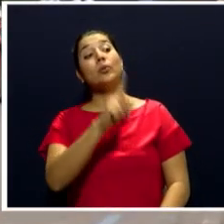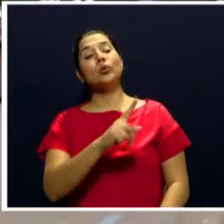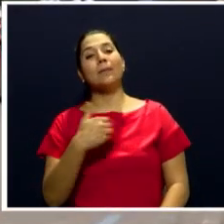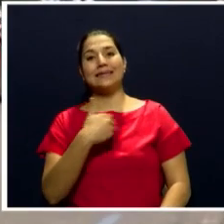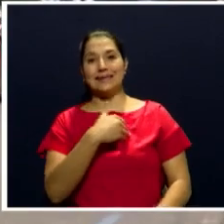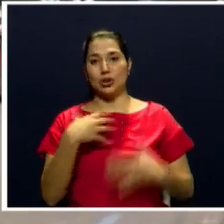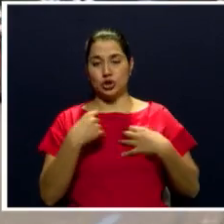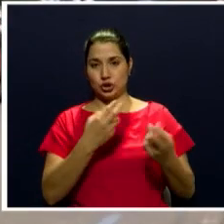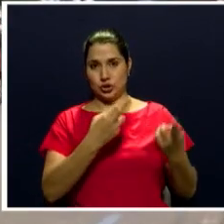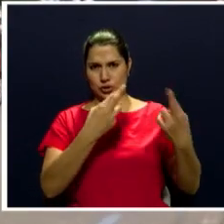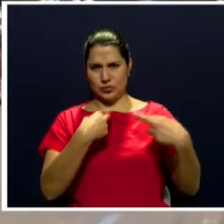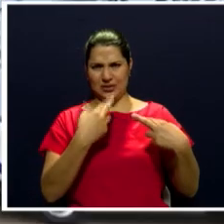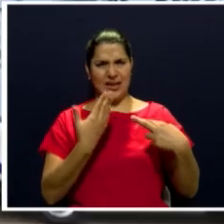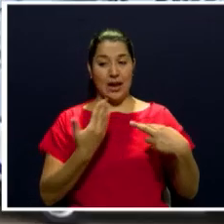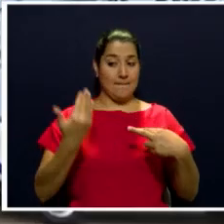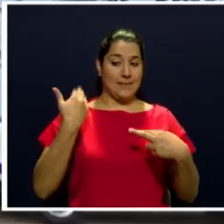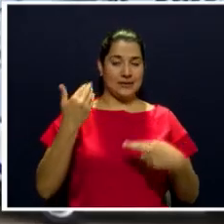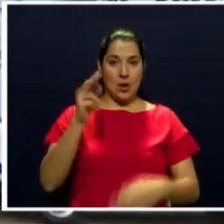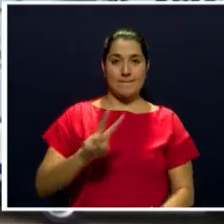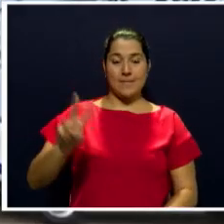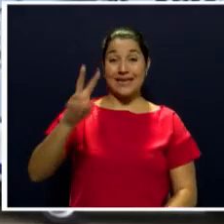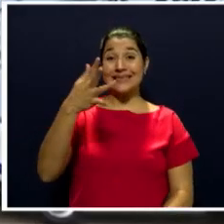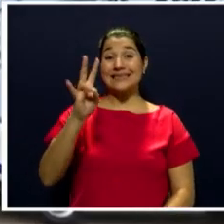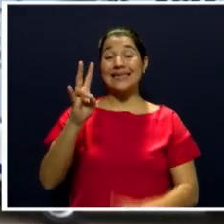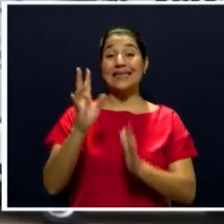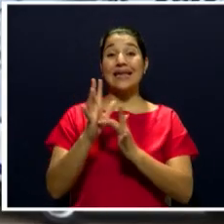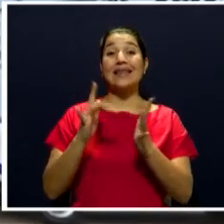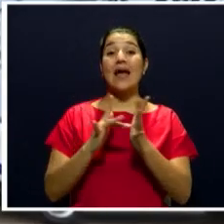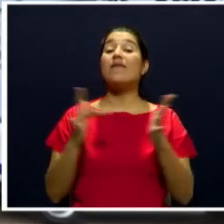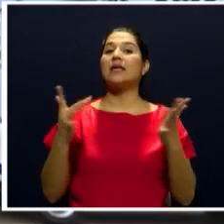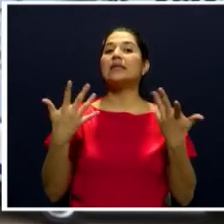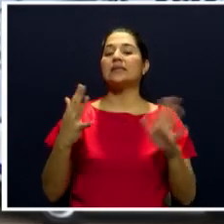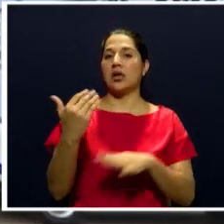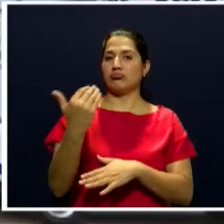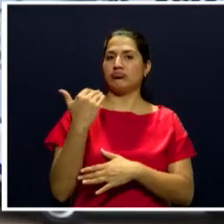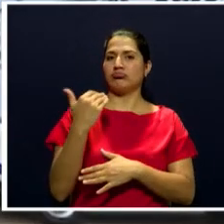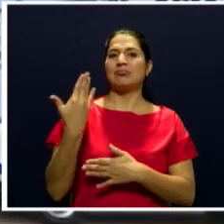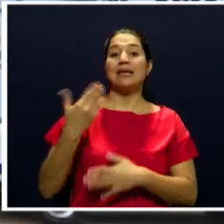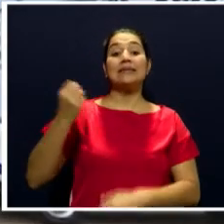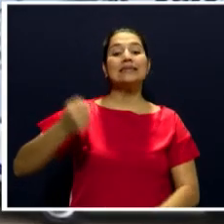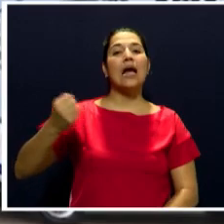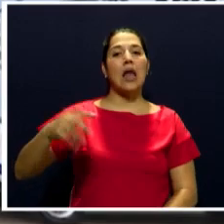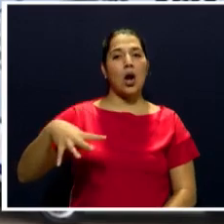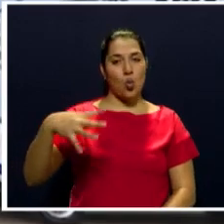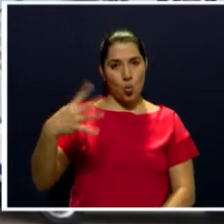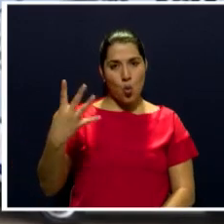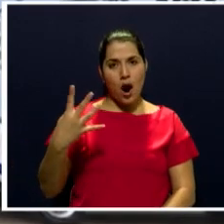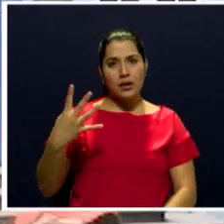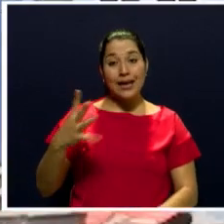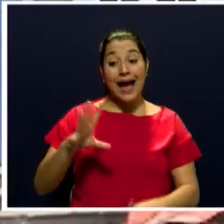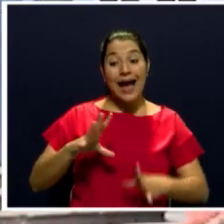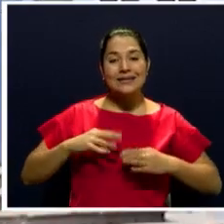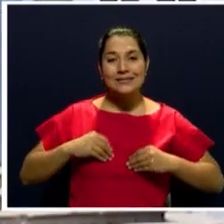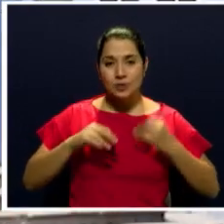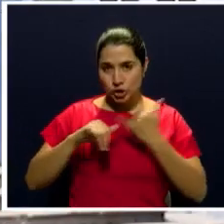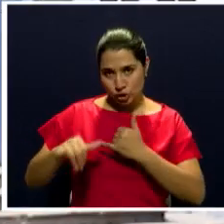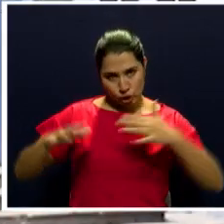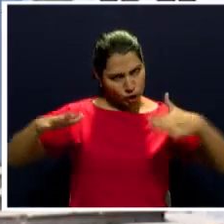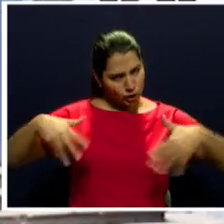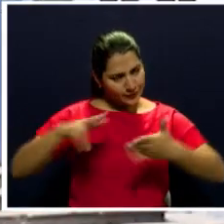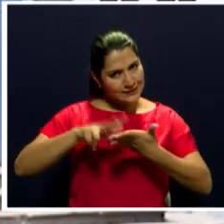Costa Rica Noticias que el pasado viernes 17 de abril recibieron la notificación de que la Sala Cuarta le dio curso a la acción de